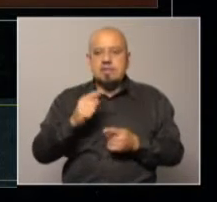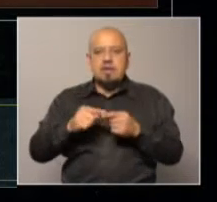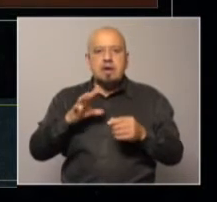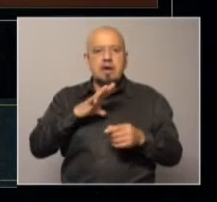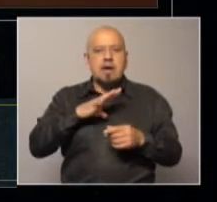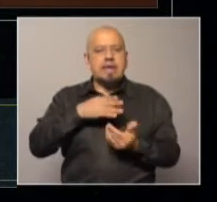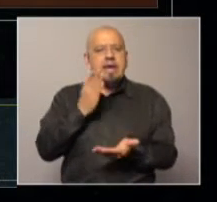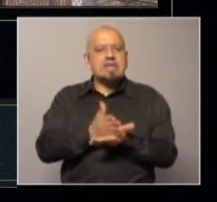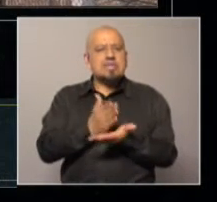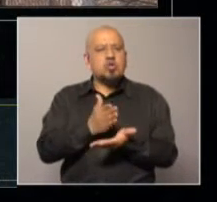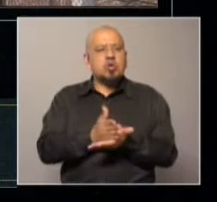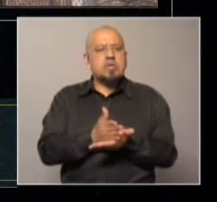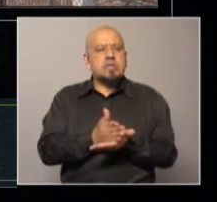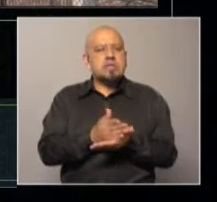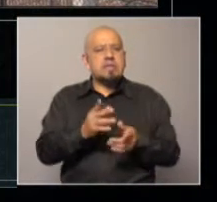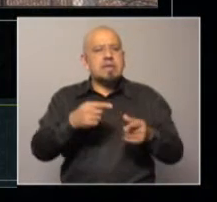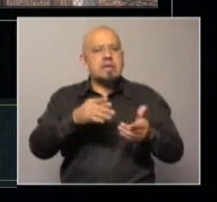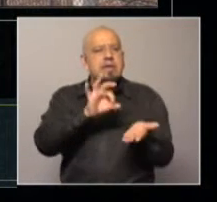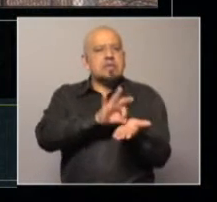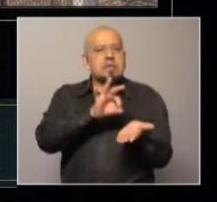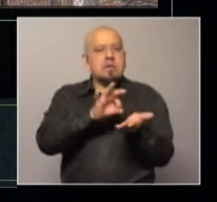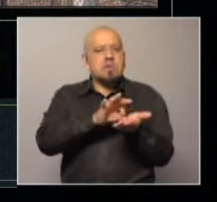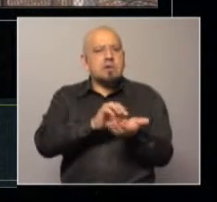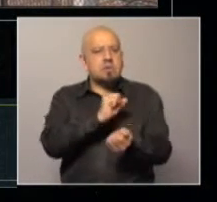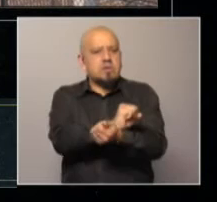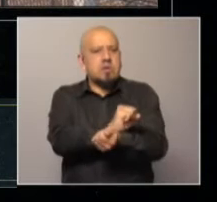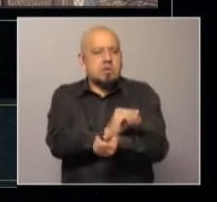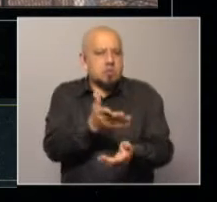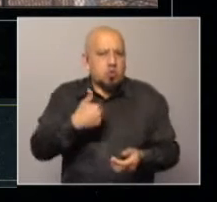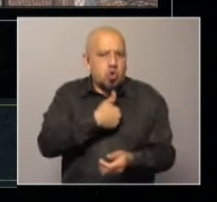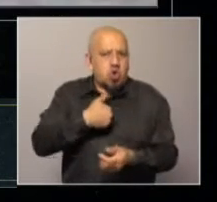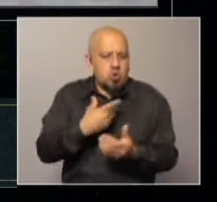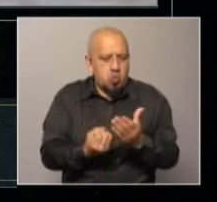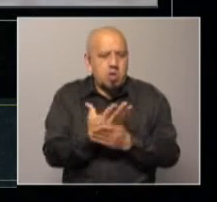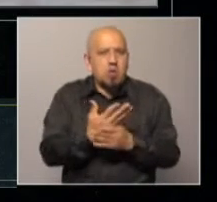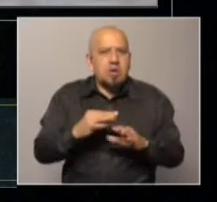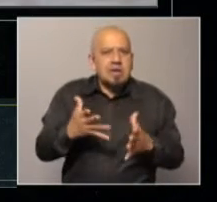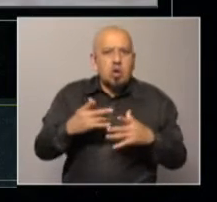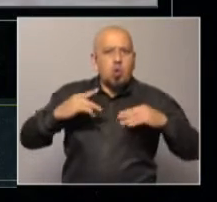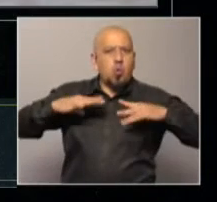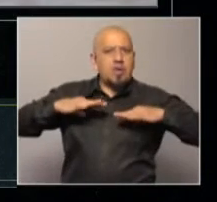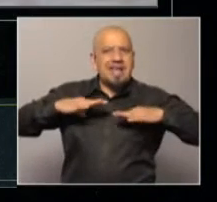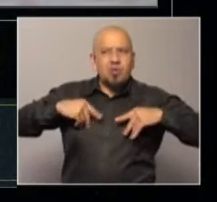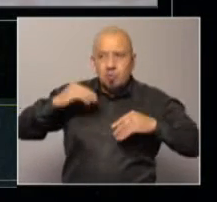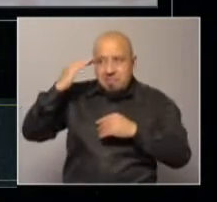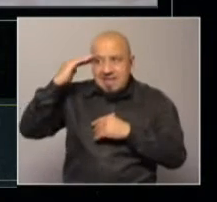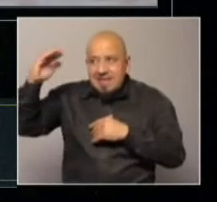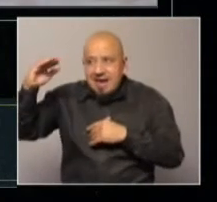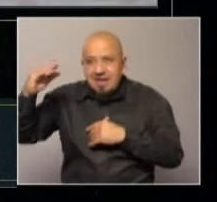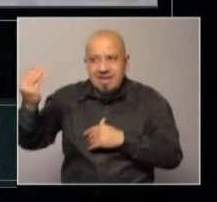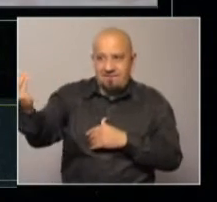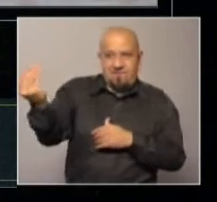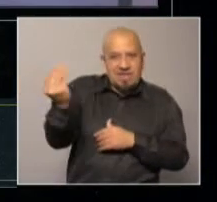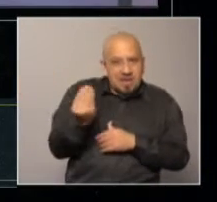sistema penitenciario, que según sé es una figura que no existe, son jubilados militares que se suman